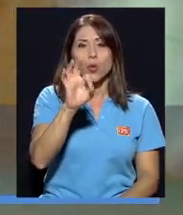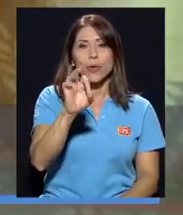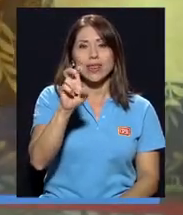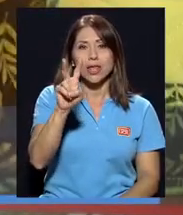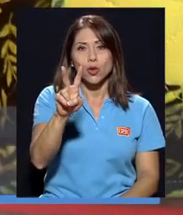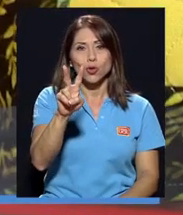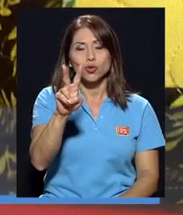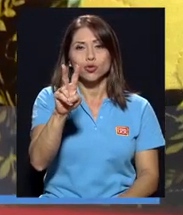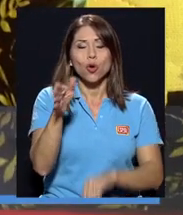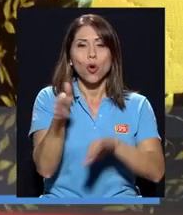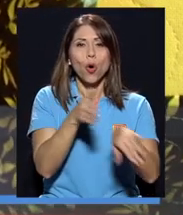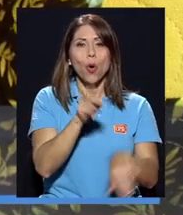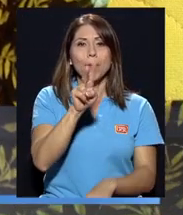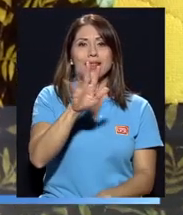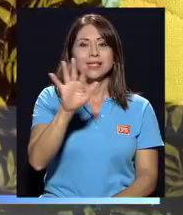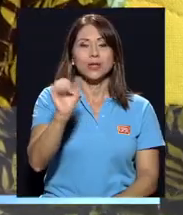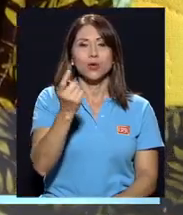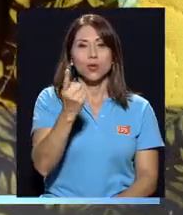2511-9192 o